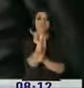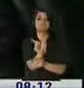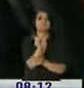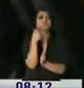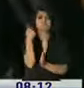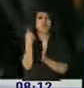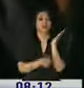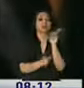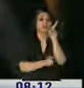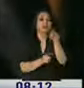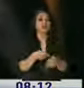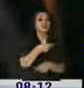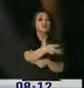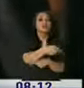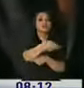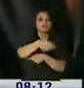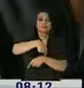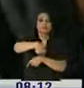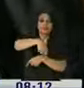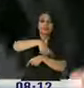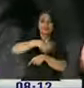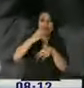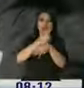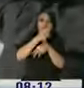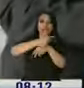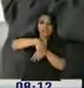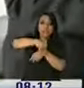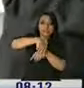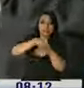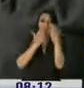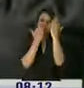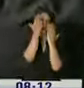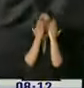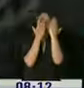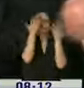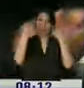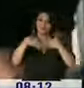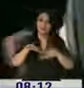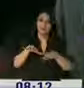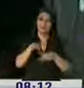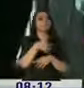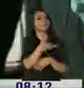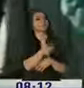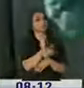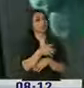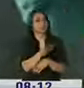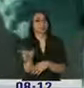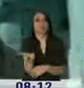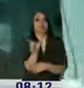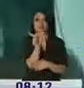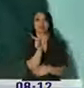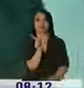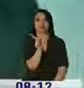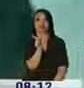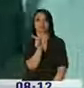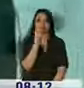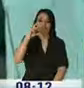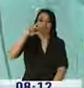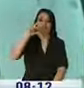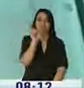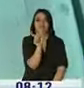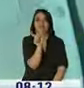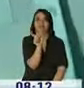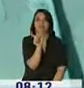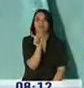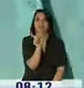los usuarios de la avenida Interoceánica Osvaldo Huesamín. Justamente son estos los dispositivos que se están entregando a partir